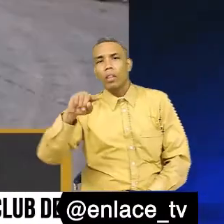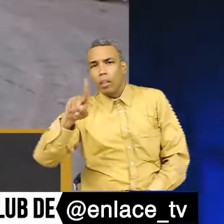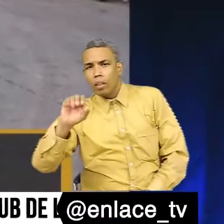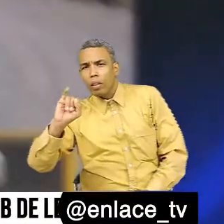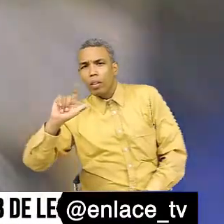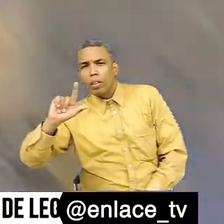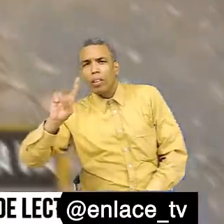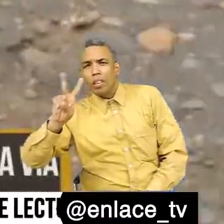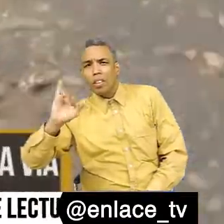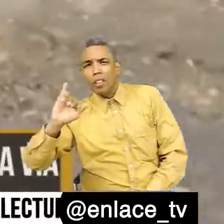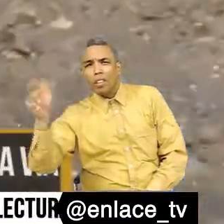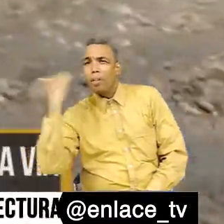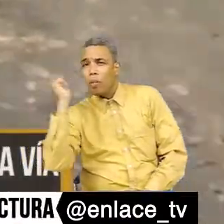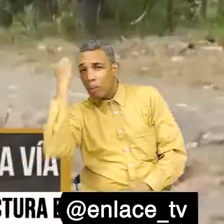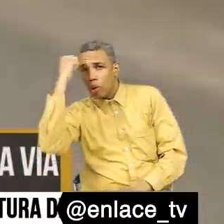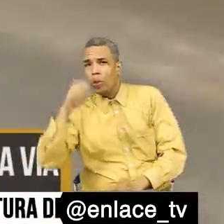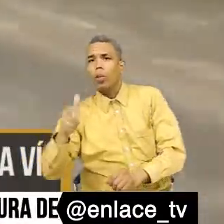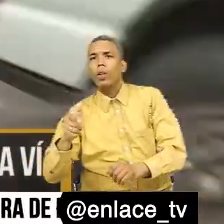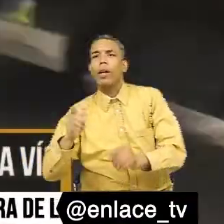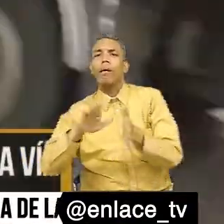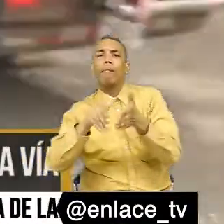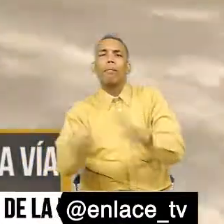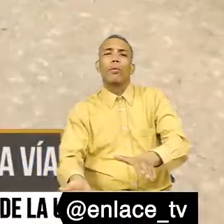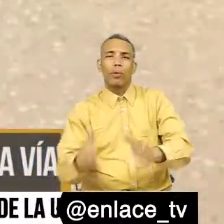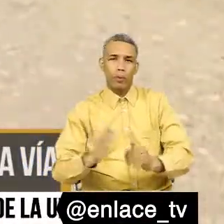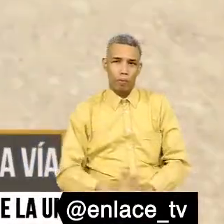rural Pueblo Regado.